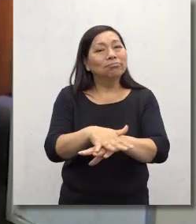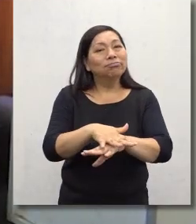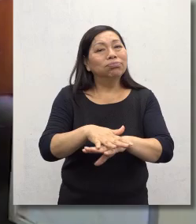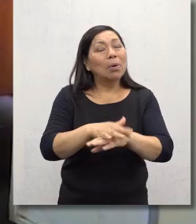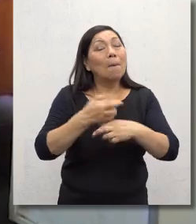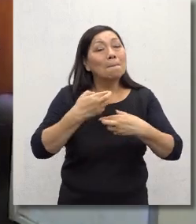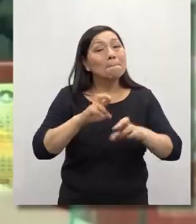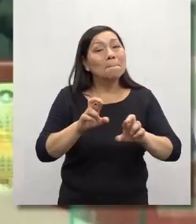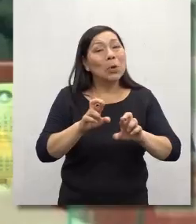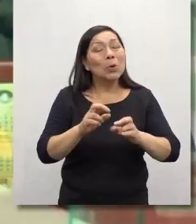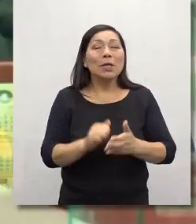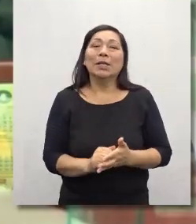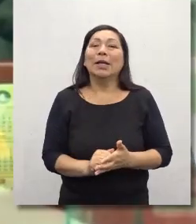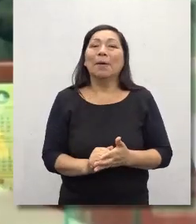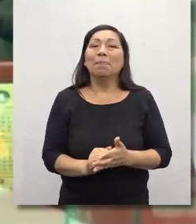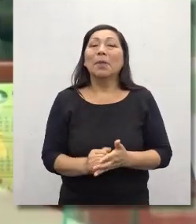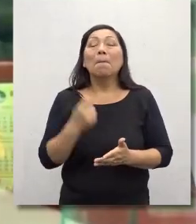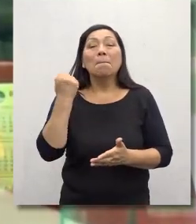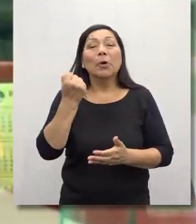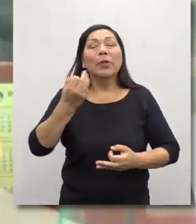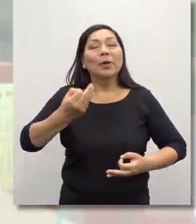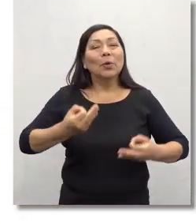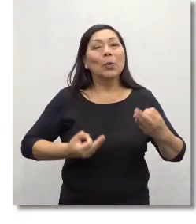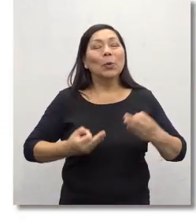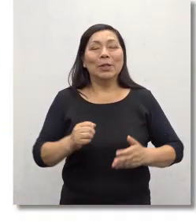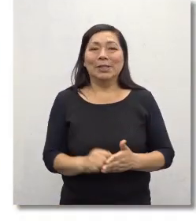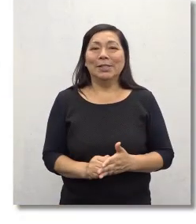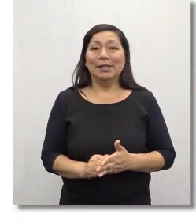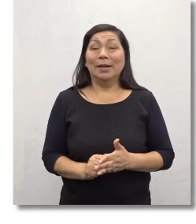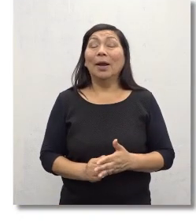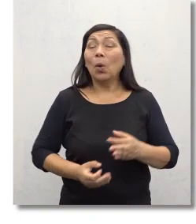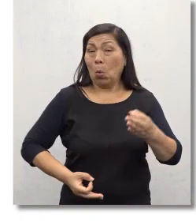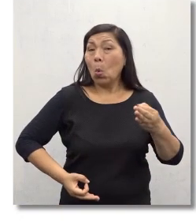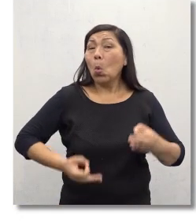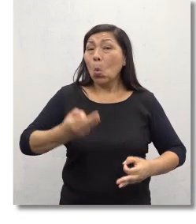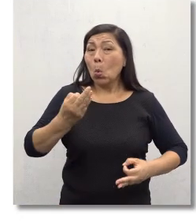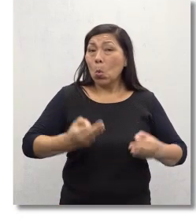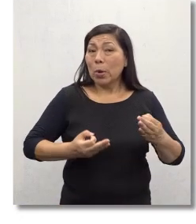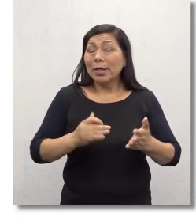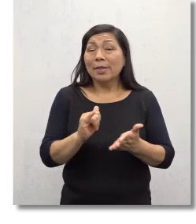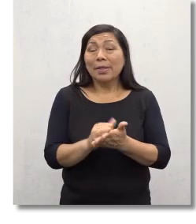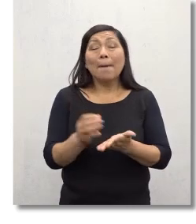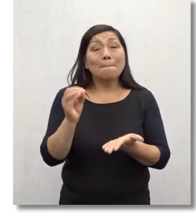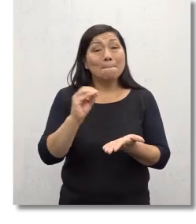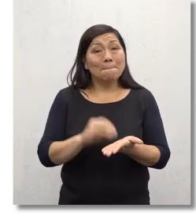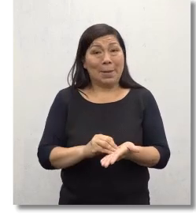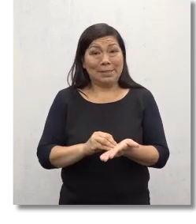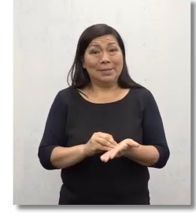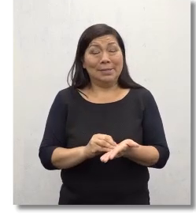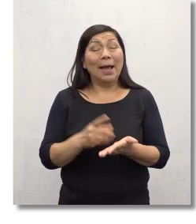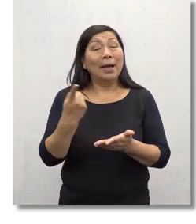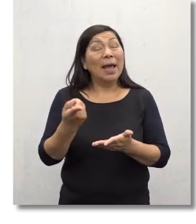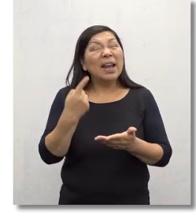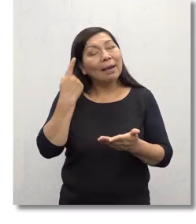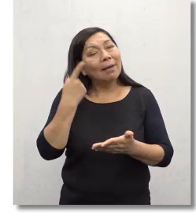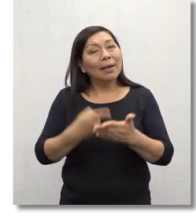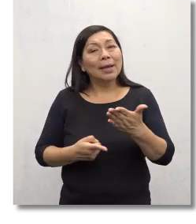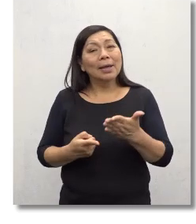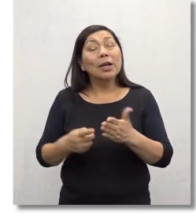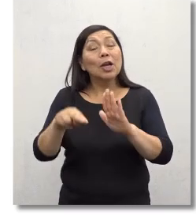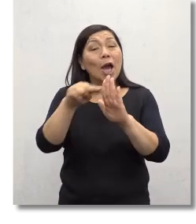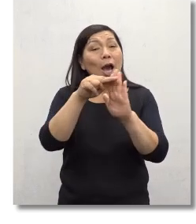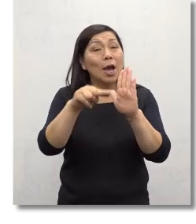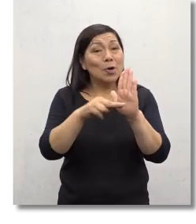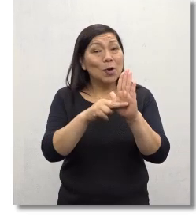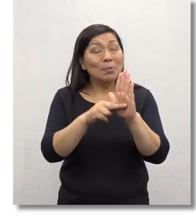administración pública en el ámbito del Poder Judicial. La sentencia considera además que en realidad el propósito de la